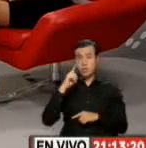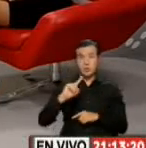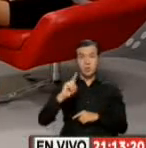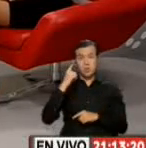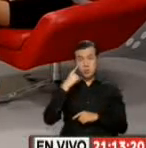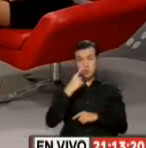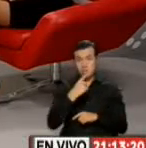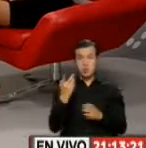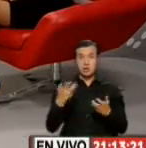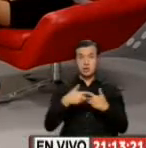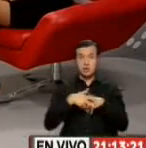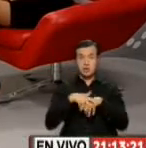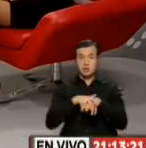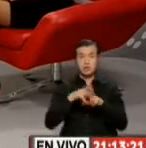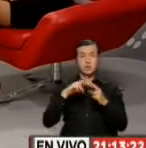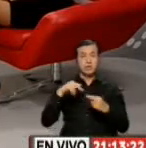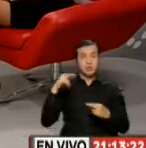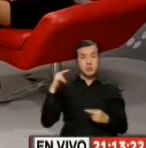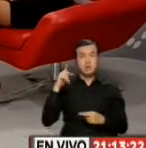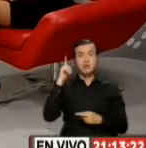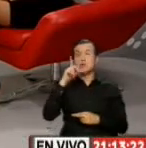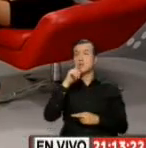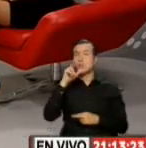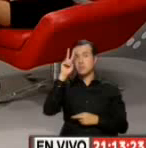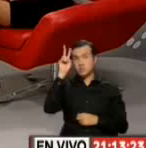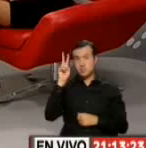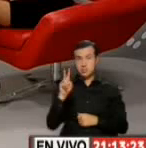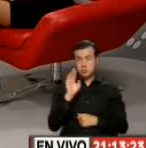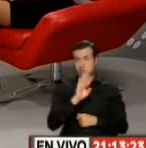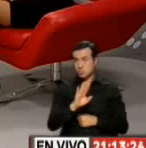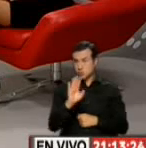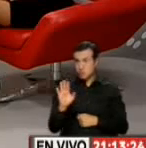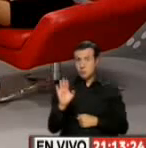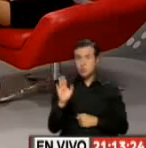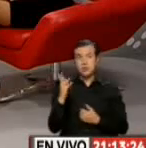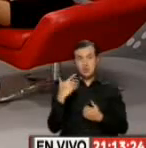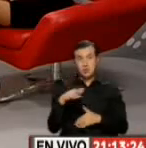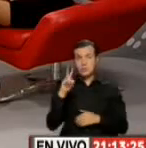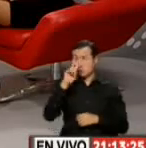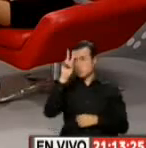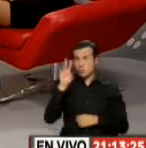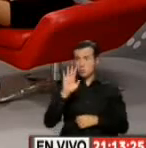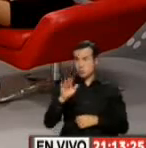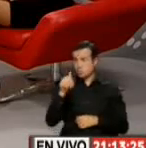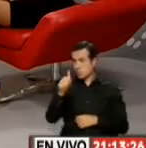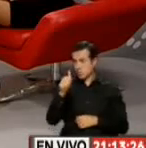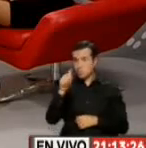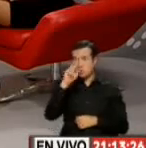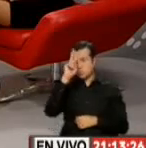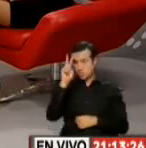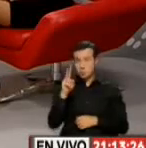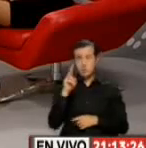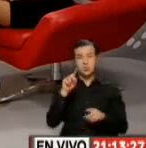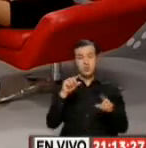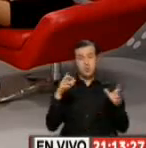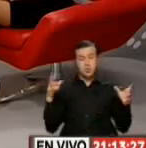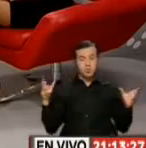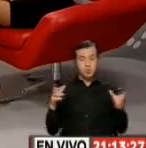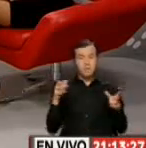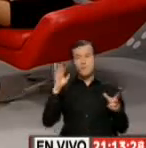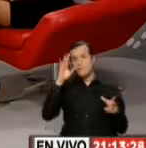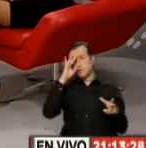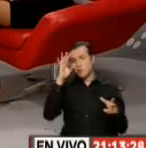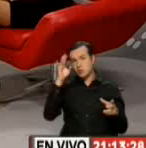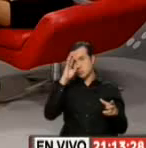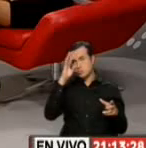de integración regional que es liderado por Venezuela, que es generado por Venezuela, no digamos por Venezuela, sino por una